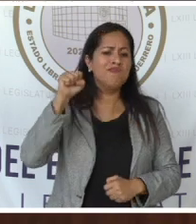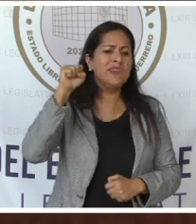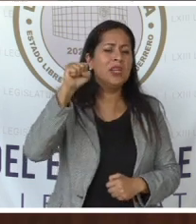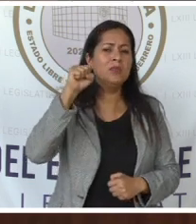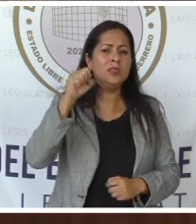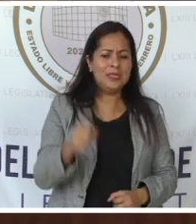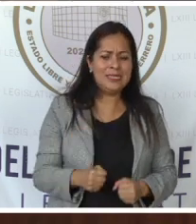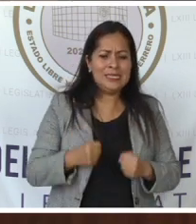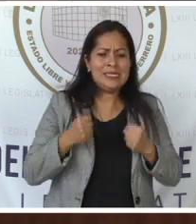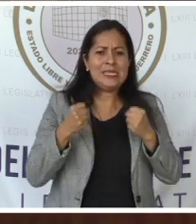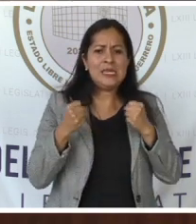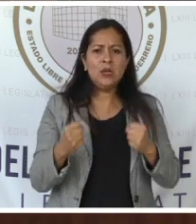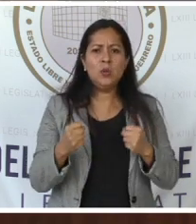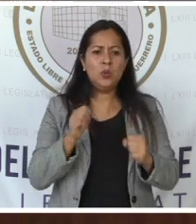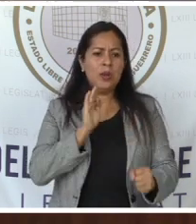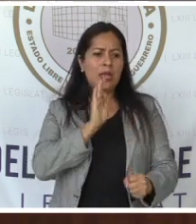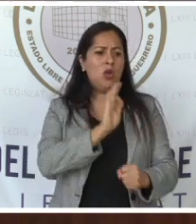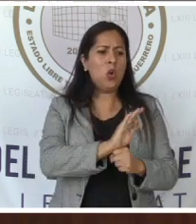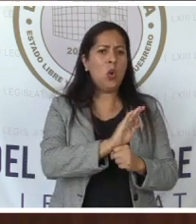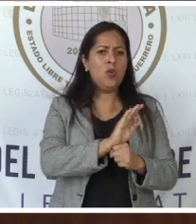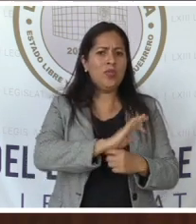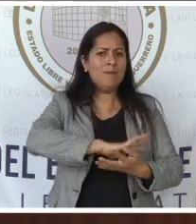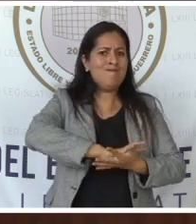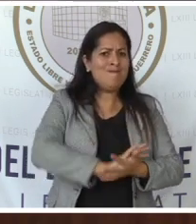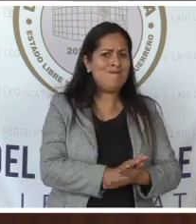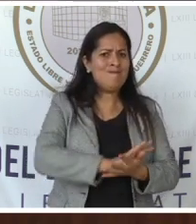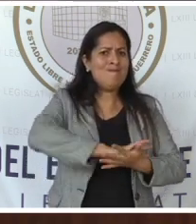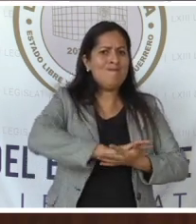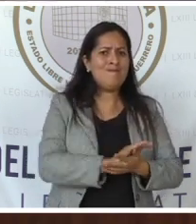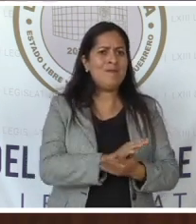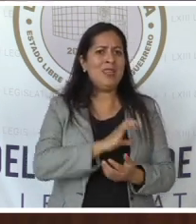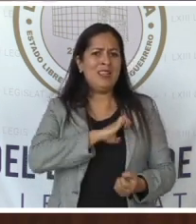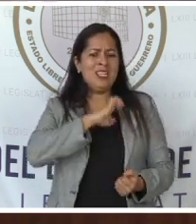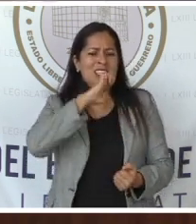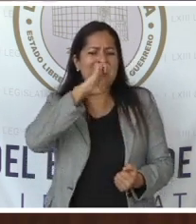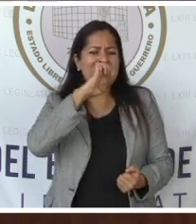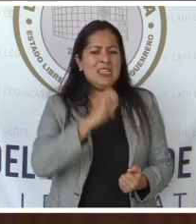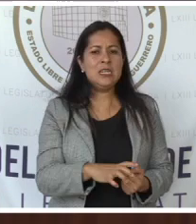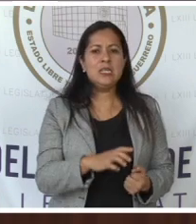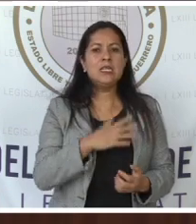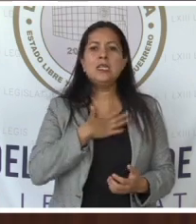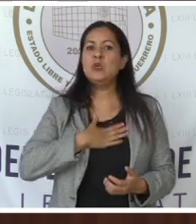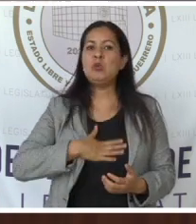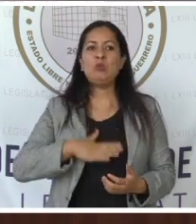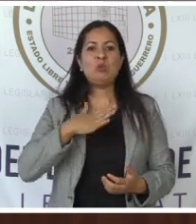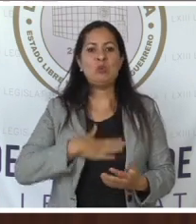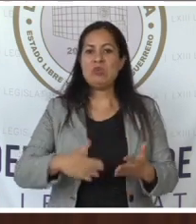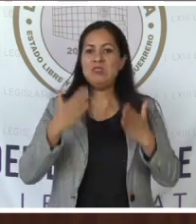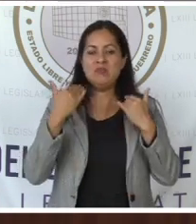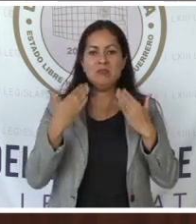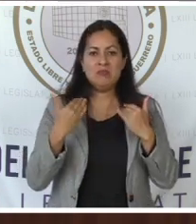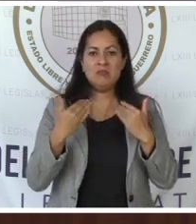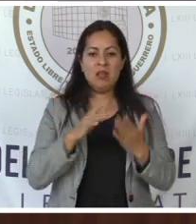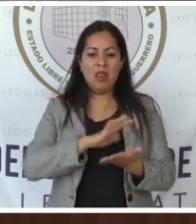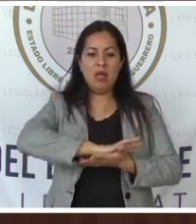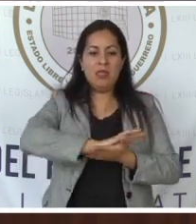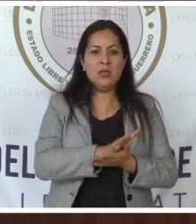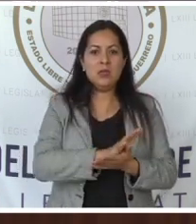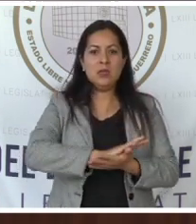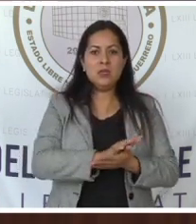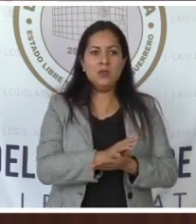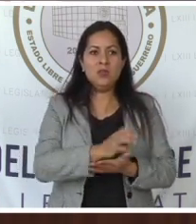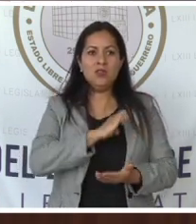manera segura contra el racismo, la discriminación racial y las injusticias. La